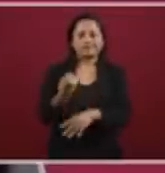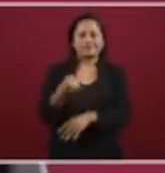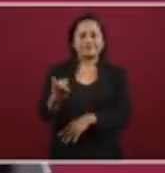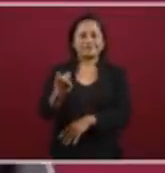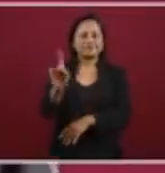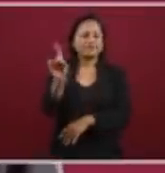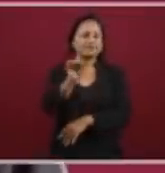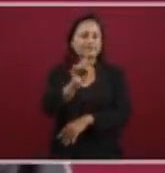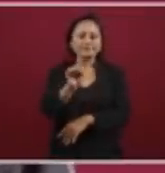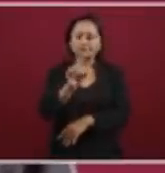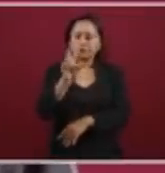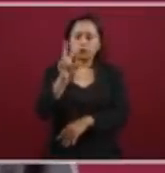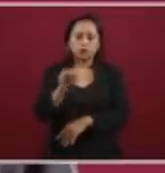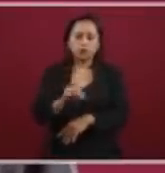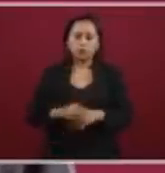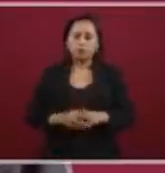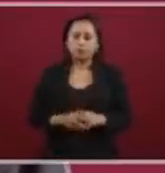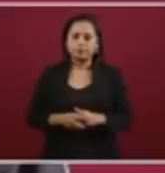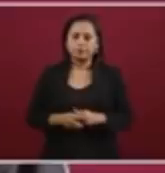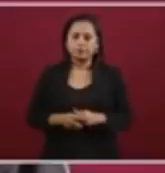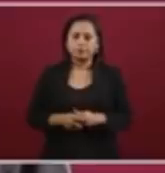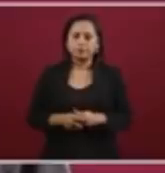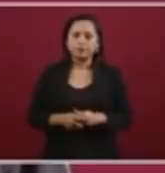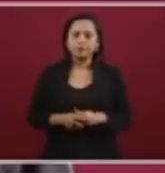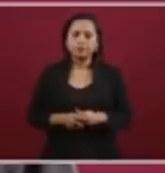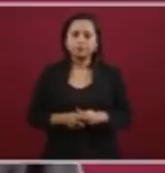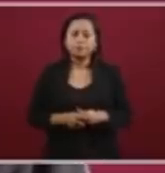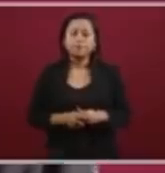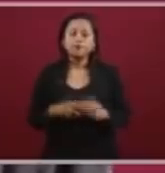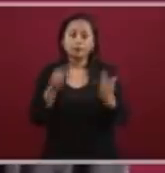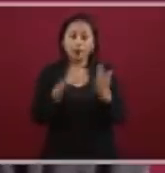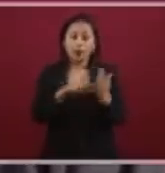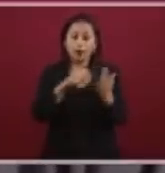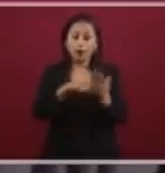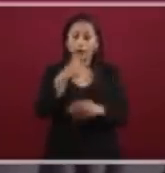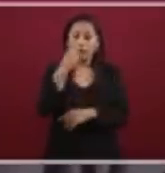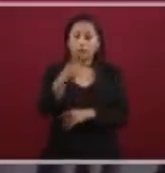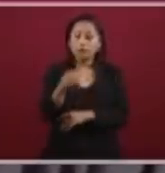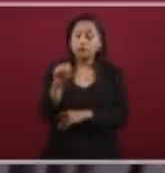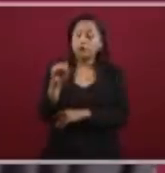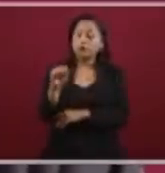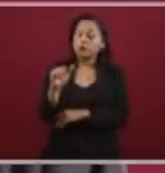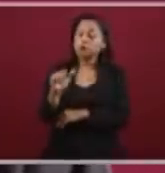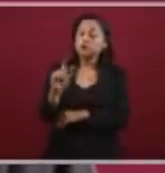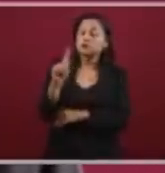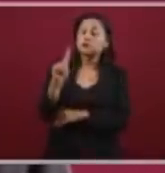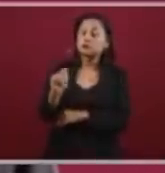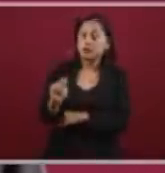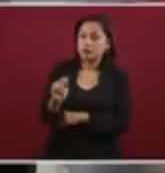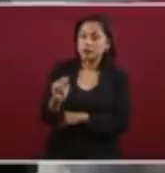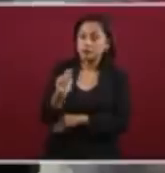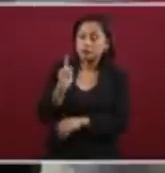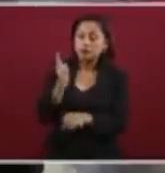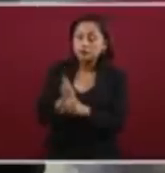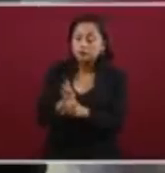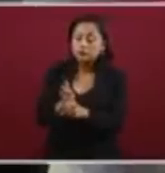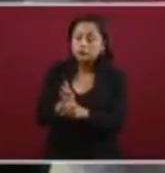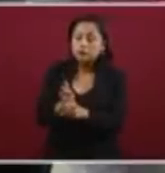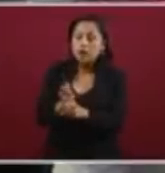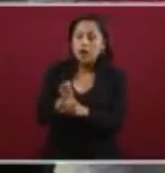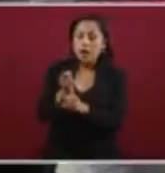no es así el sat presenta la denuncia con pruebas